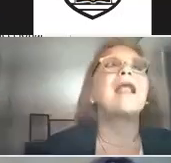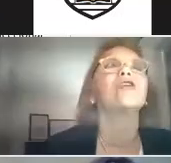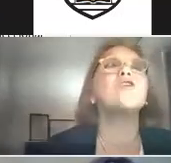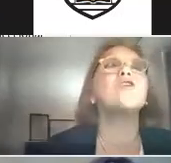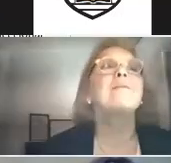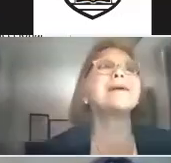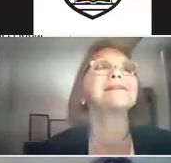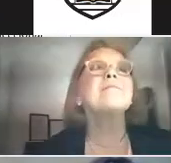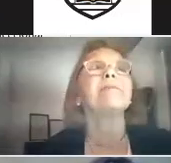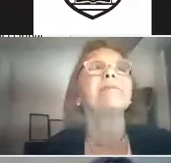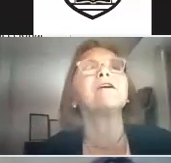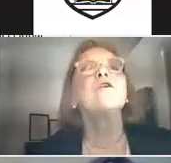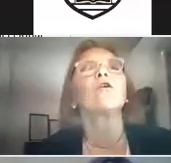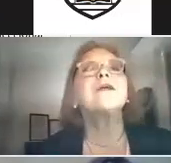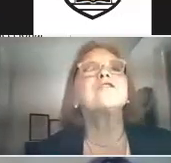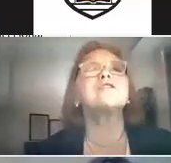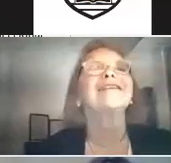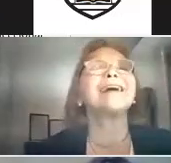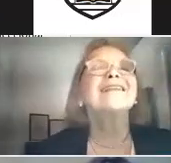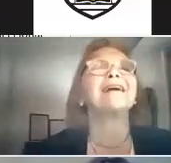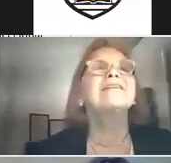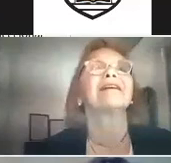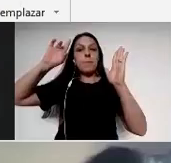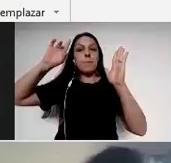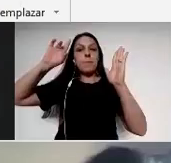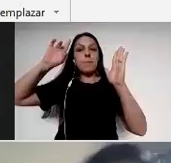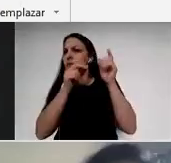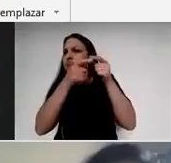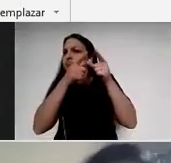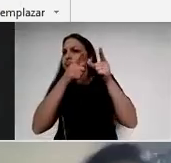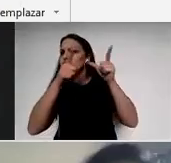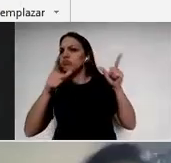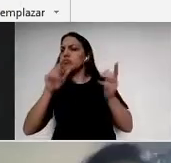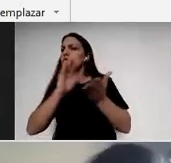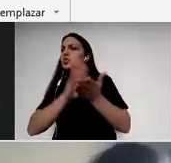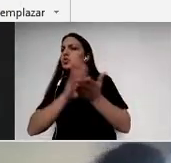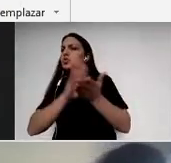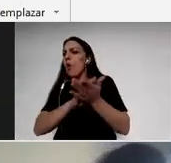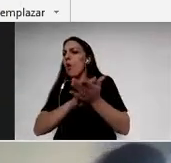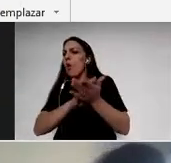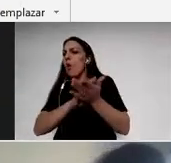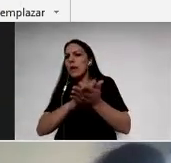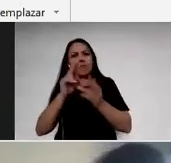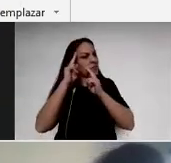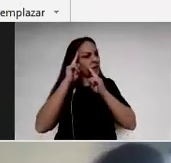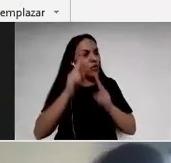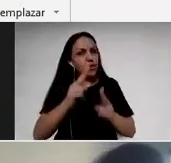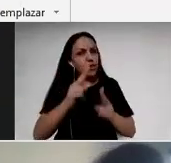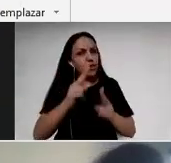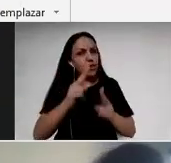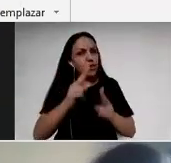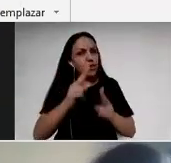a la norma más amplia cuando se trata de reconocer derechos protegidos. Y a la norma más